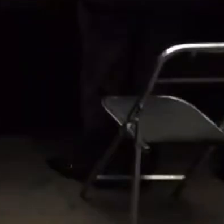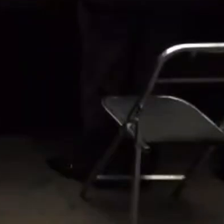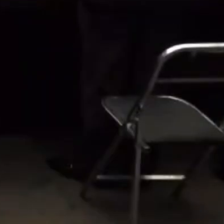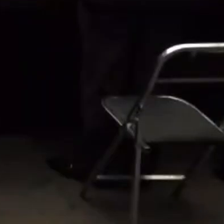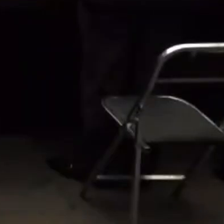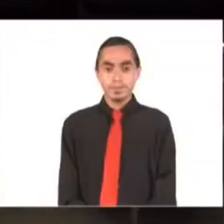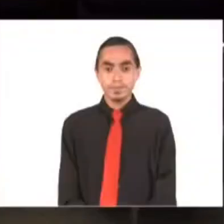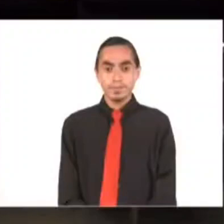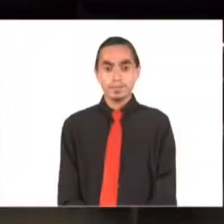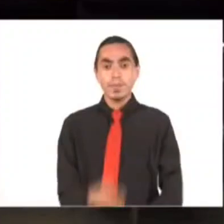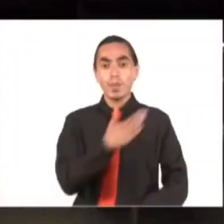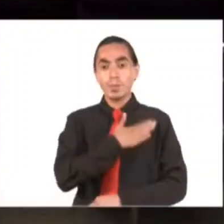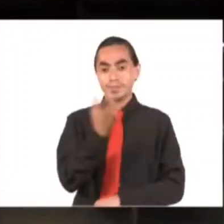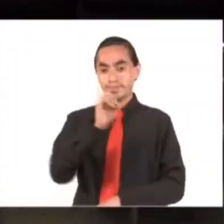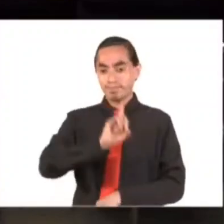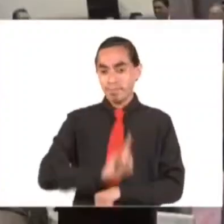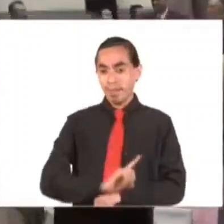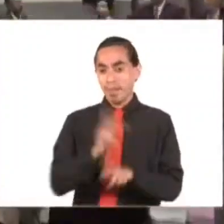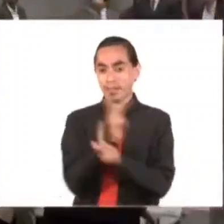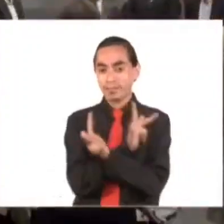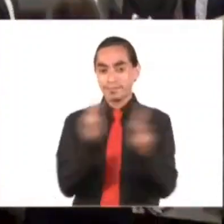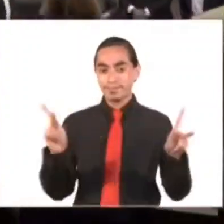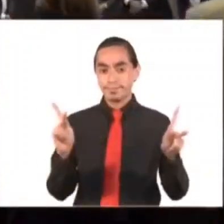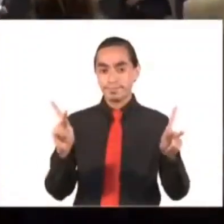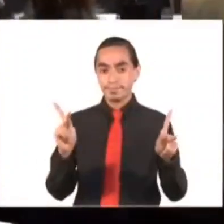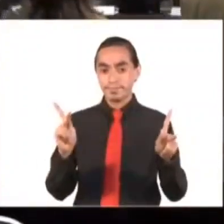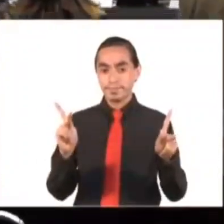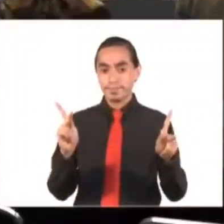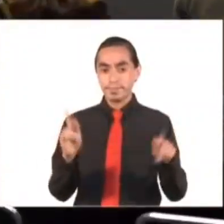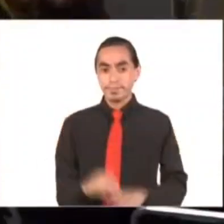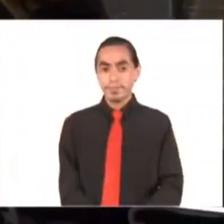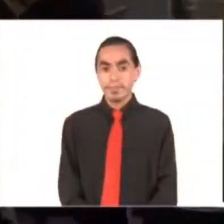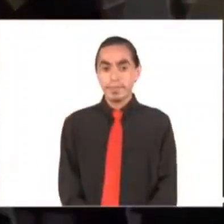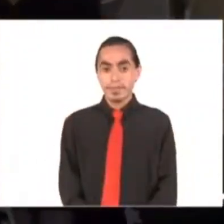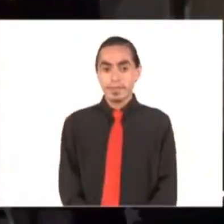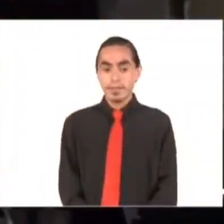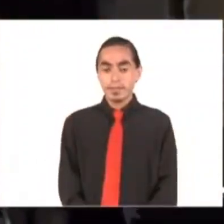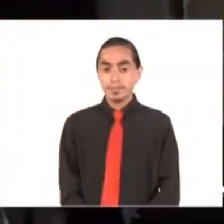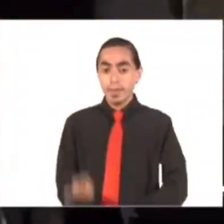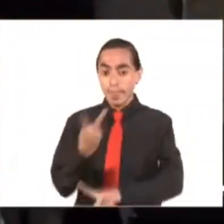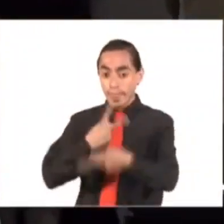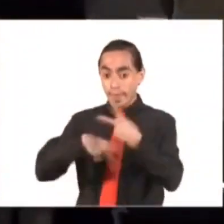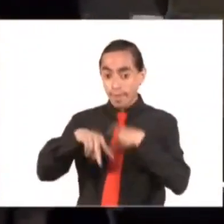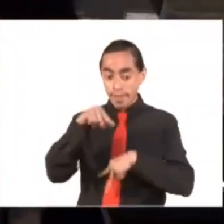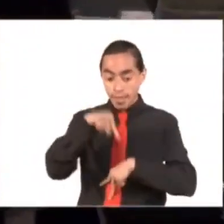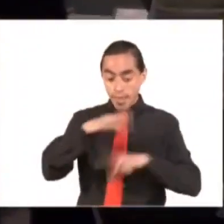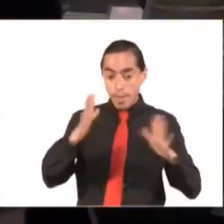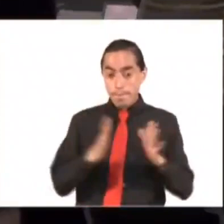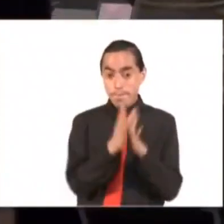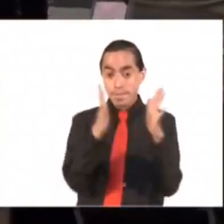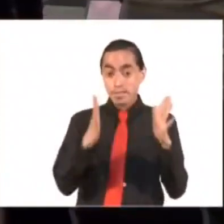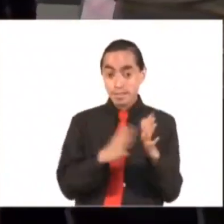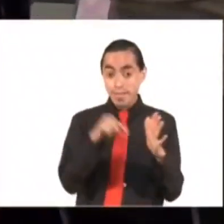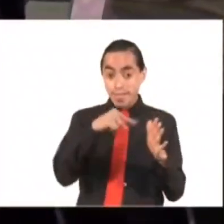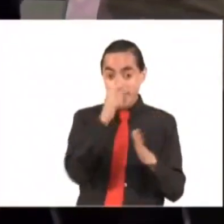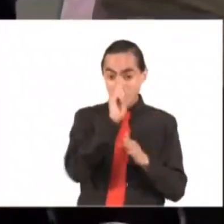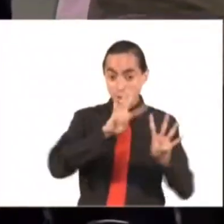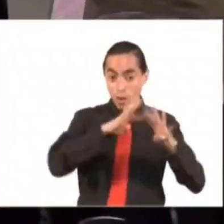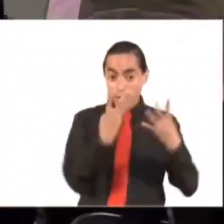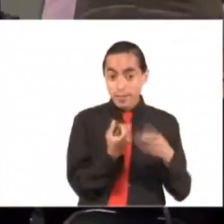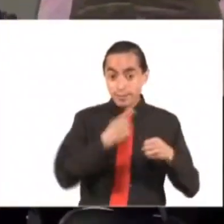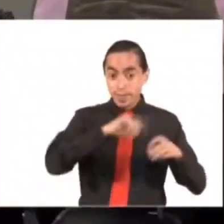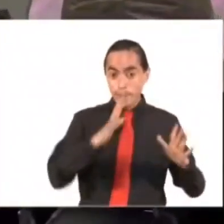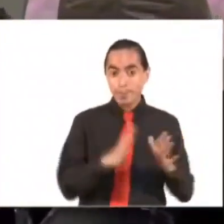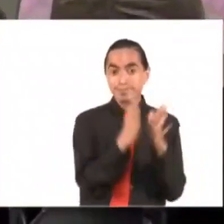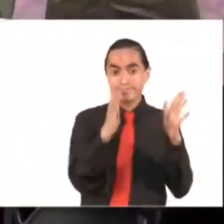Muy buenos días a todos y a todas. Muchas gracias por participar en este consejo tan importante